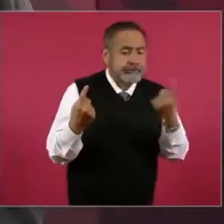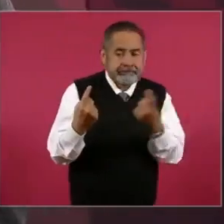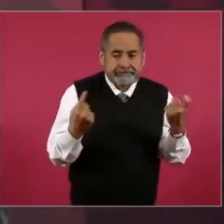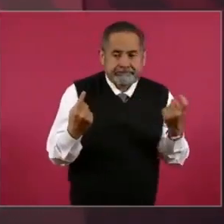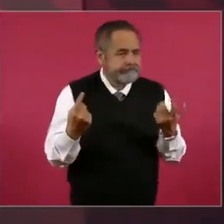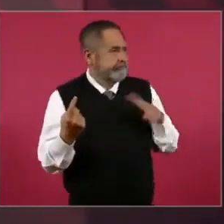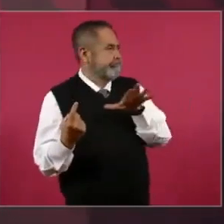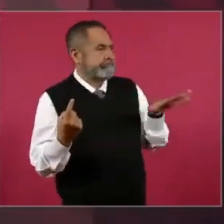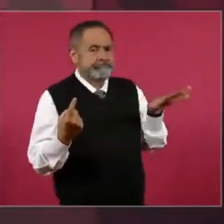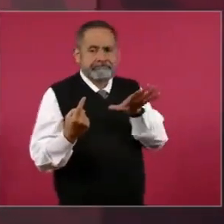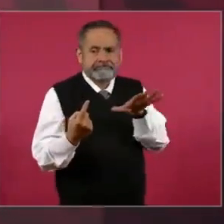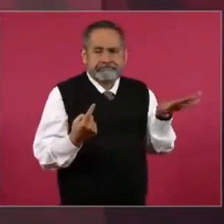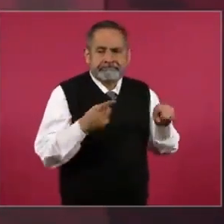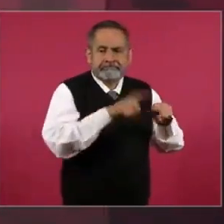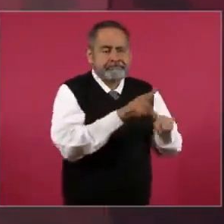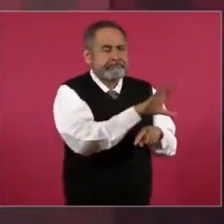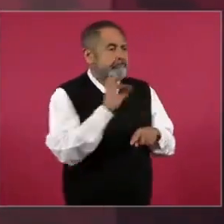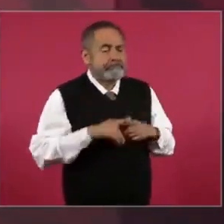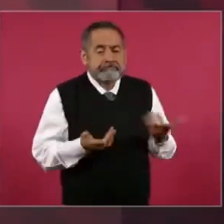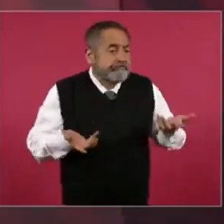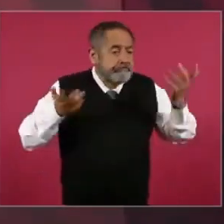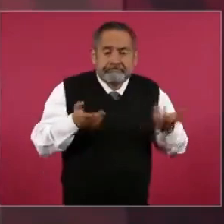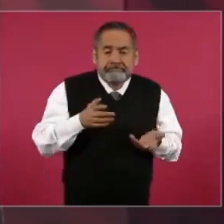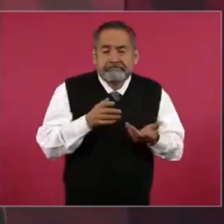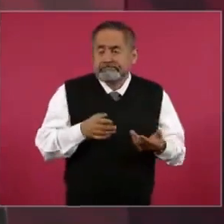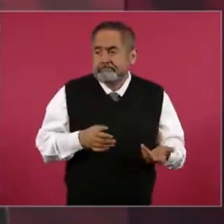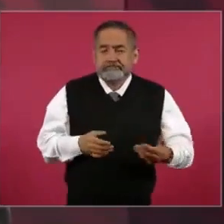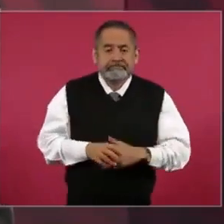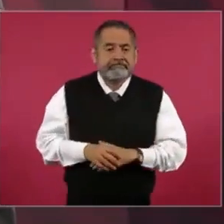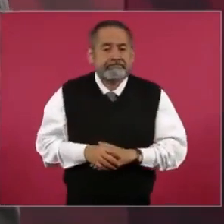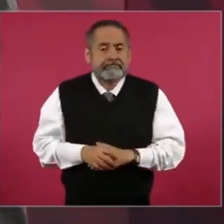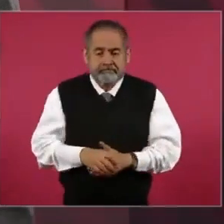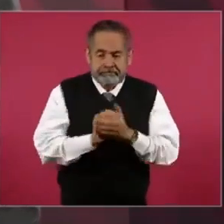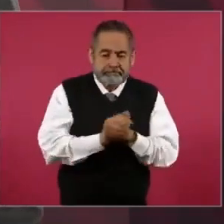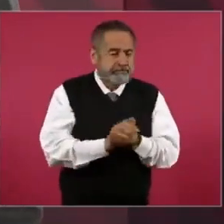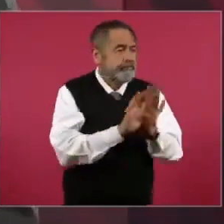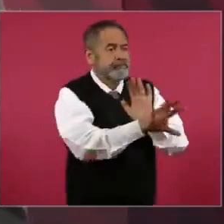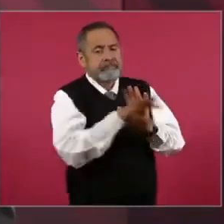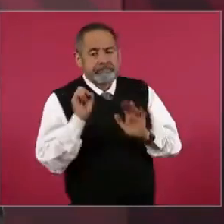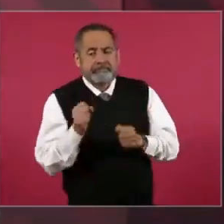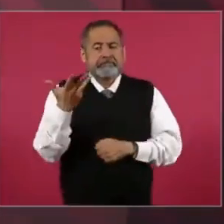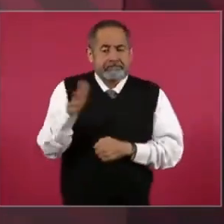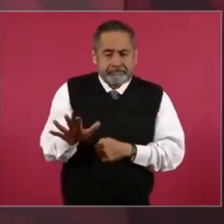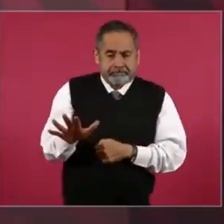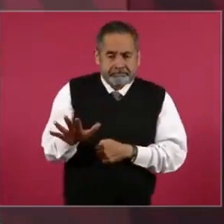Pues, a ver, que saquen de insaculación 10.